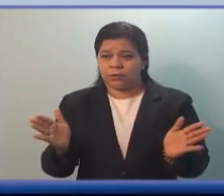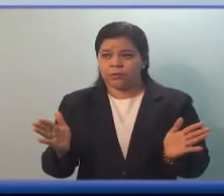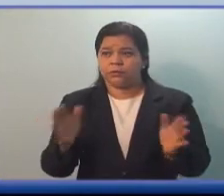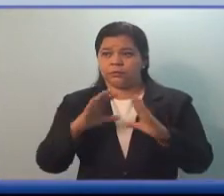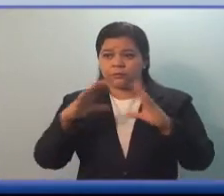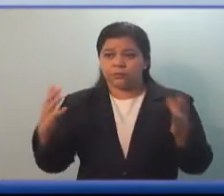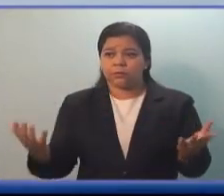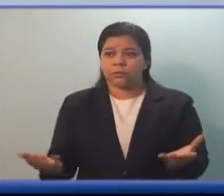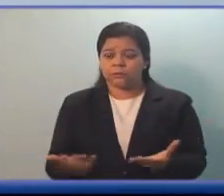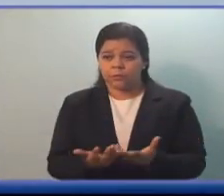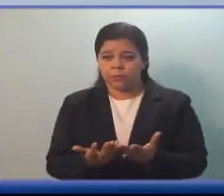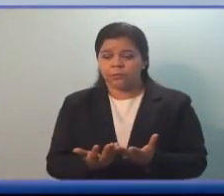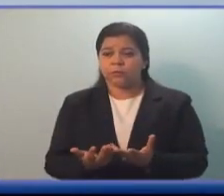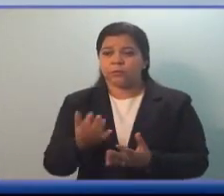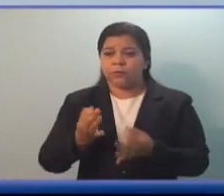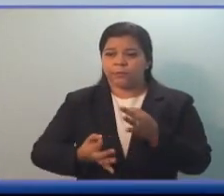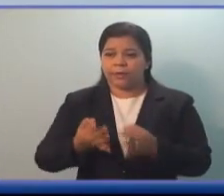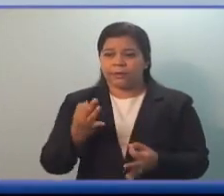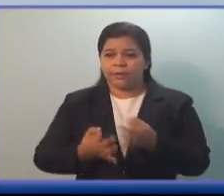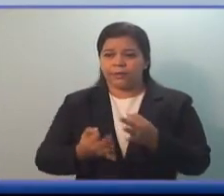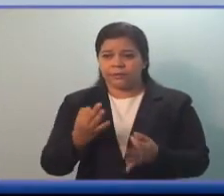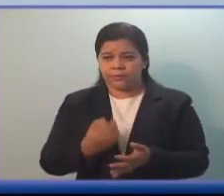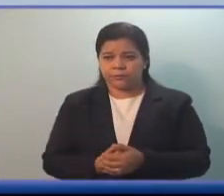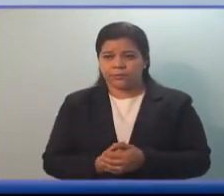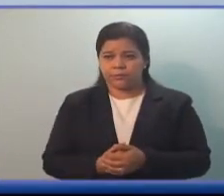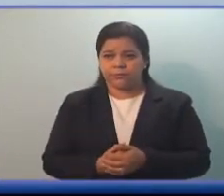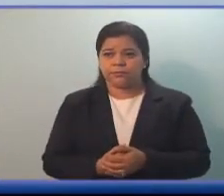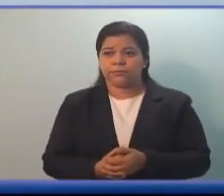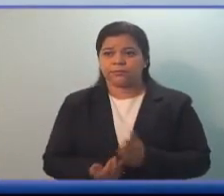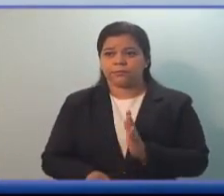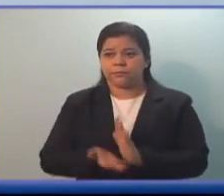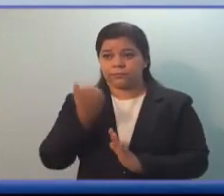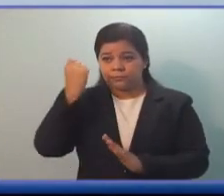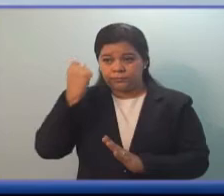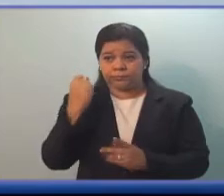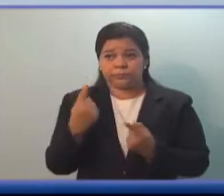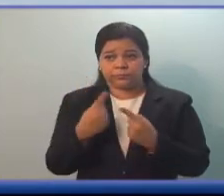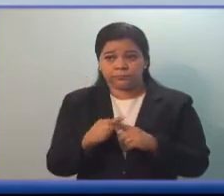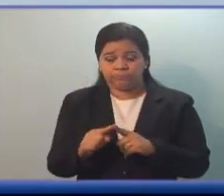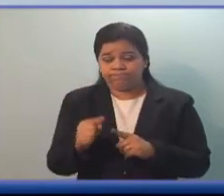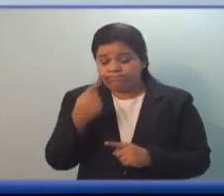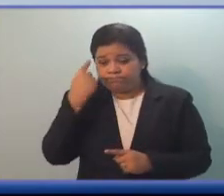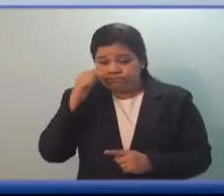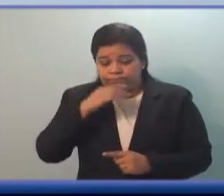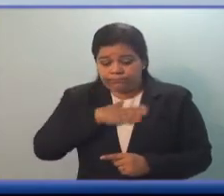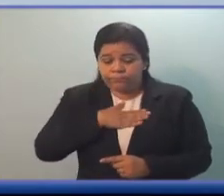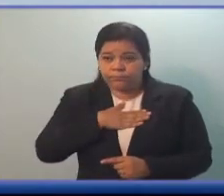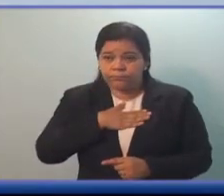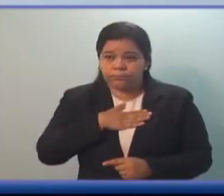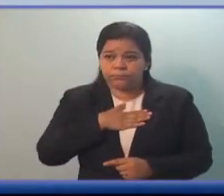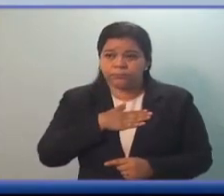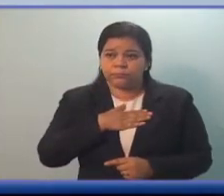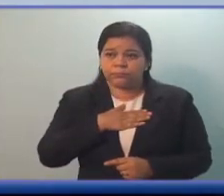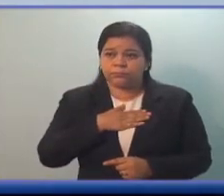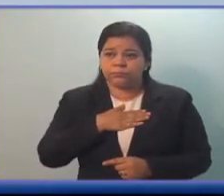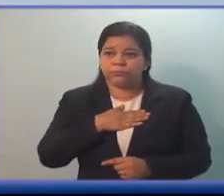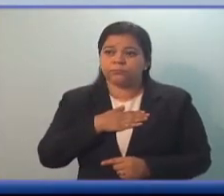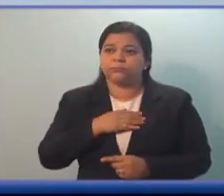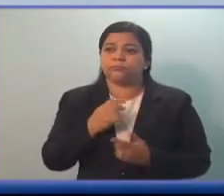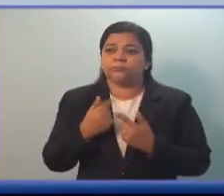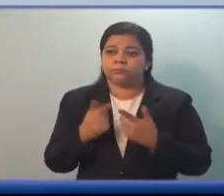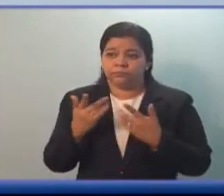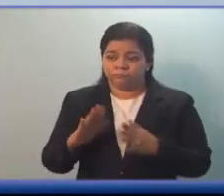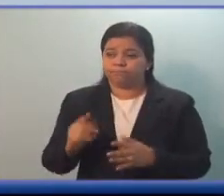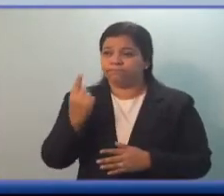de la sociedad, de la justicia, porque eso es lo importante. Y yo, al menos he sido funcionario